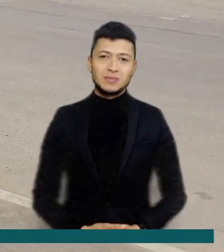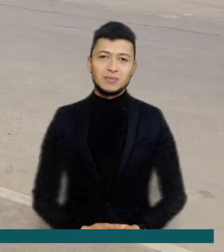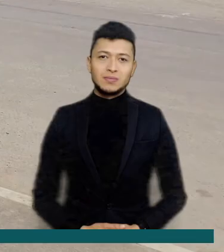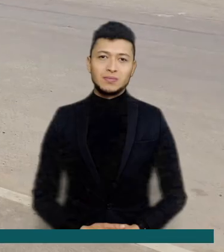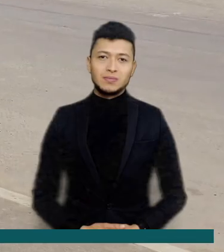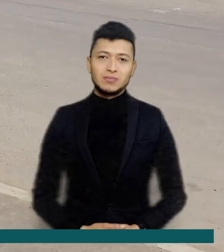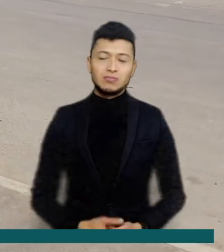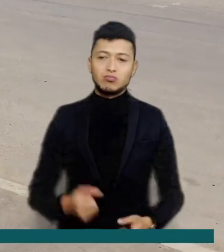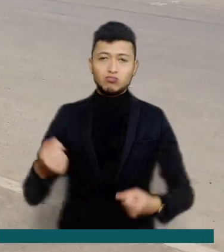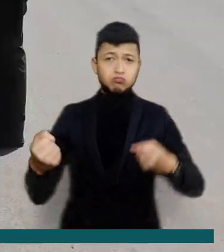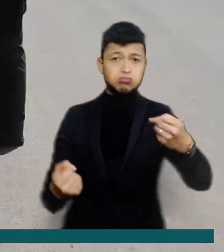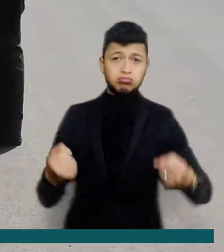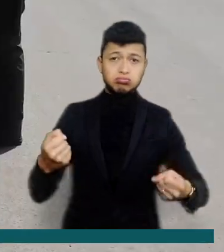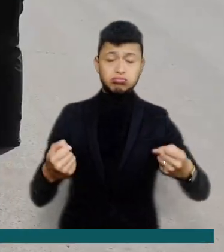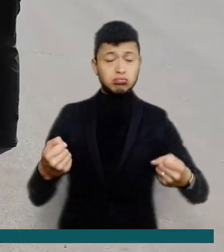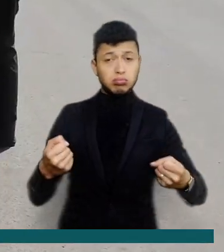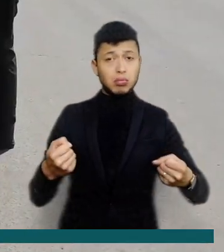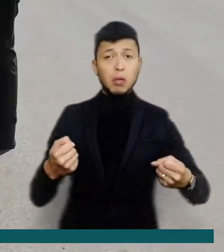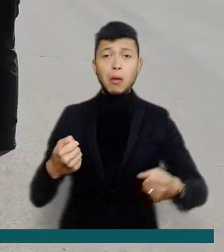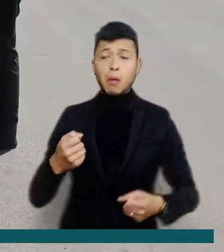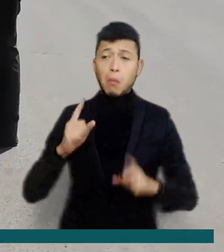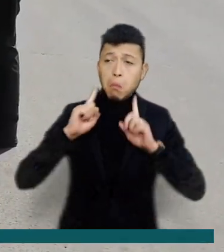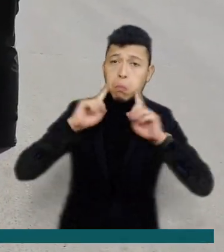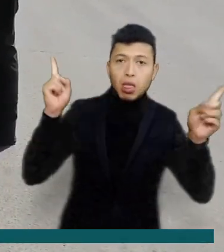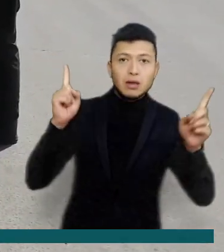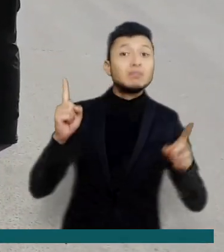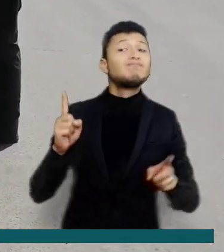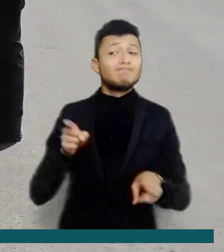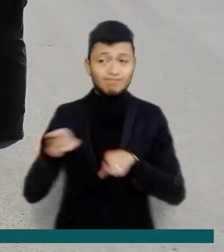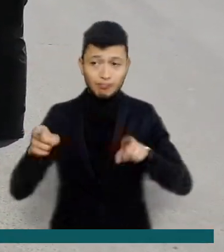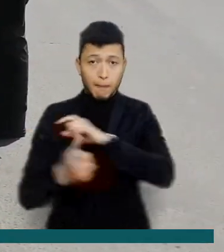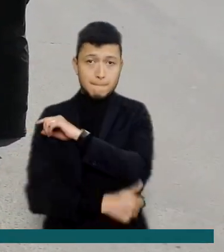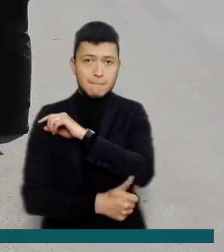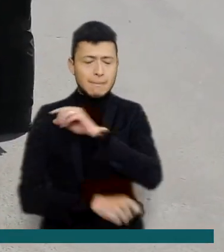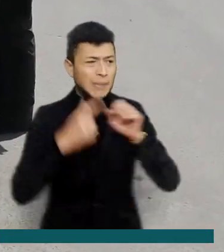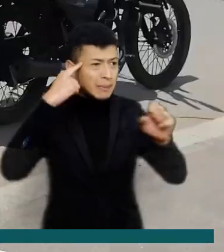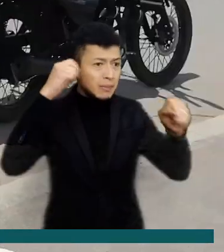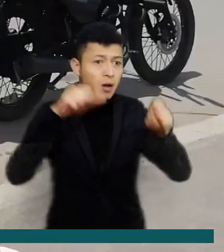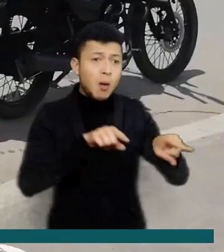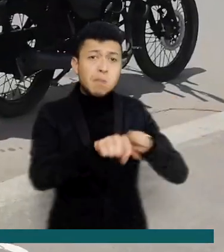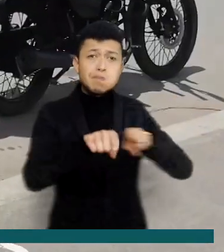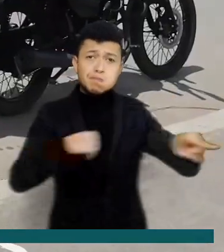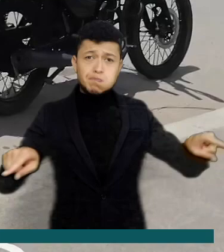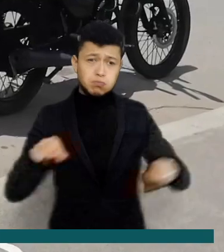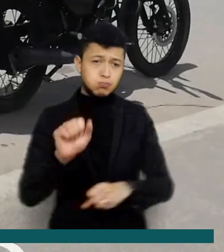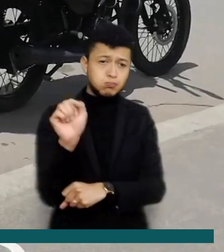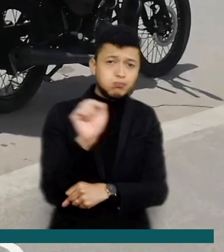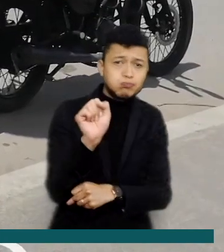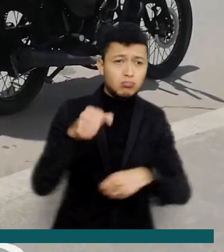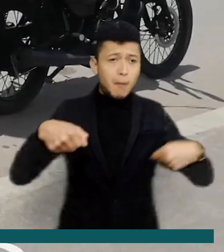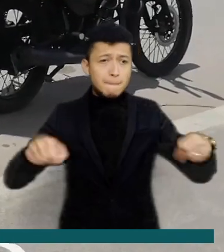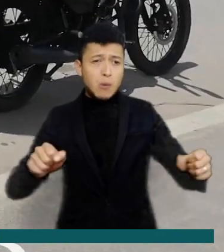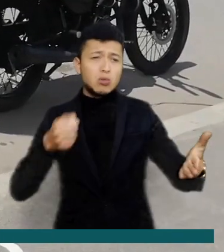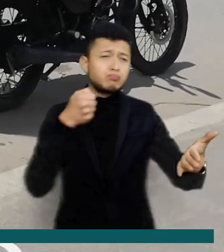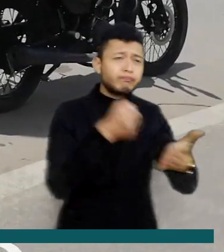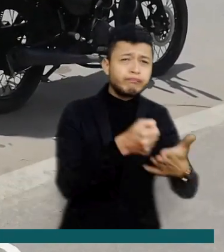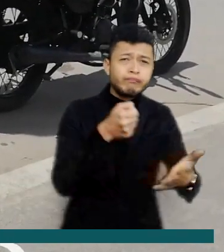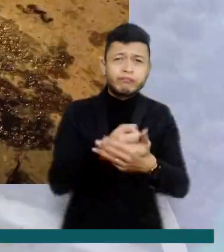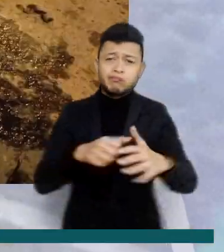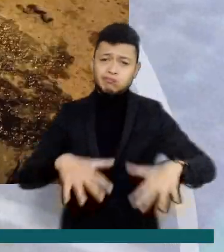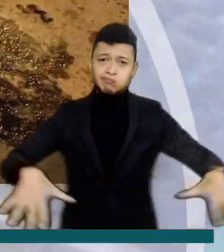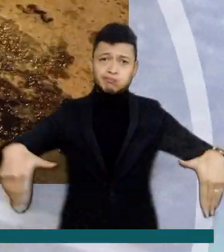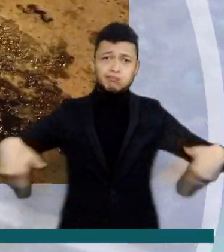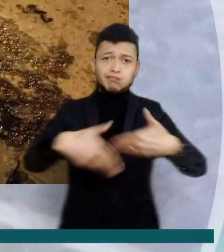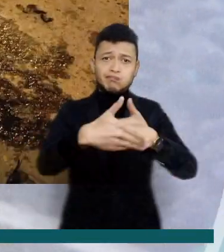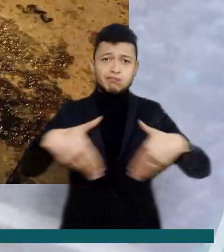Imprudencia al volante. Las autoridades en Boyacá están preocupadas por el incremento de accidentes de tránsito que involucran motocicletas en diferentes